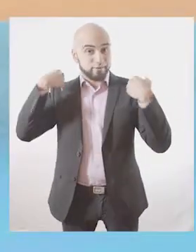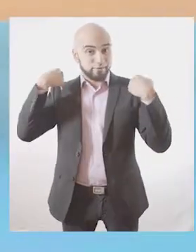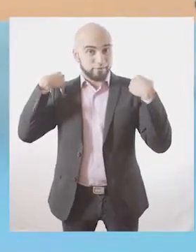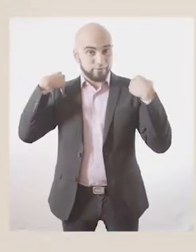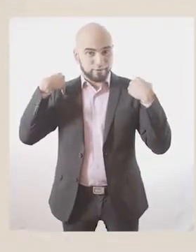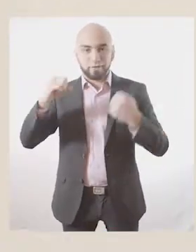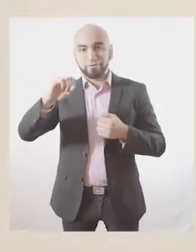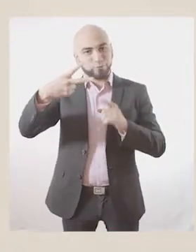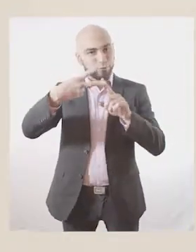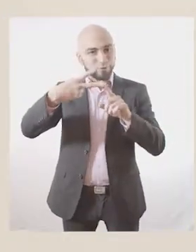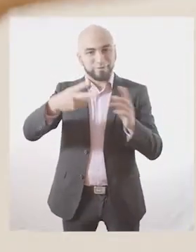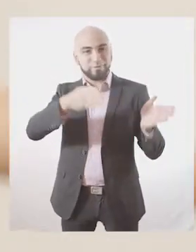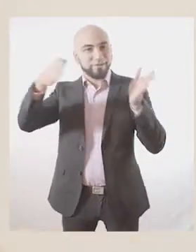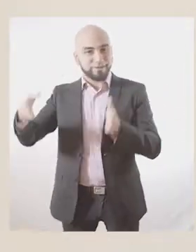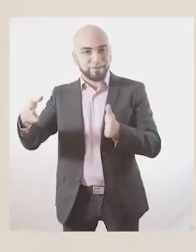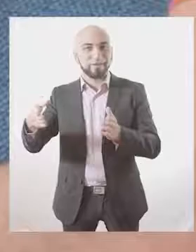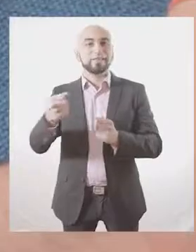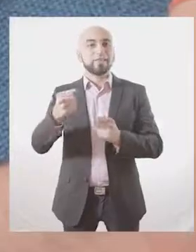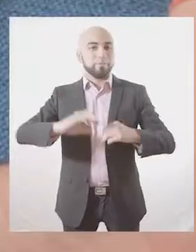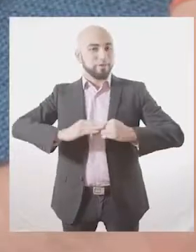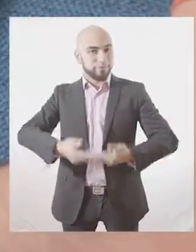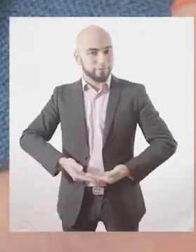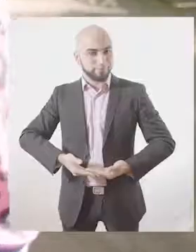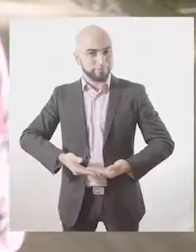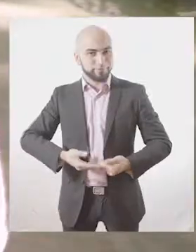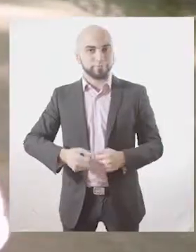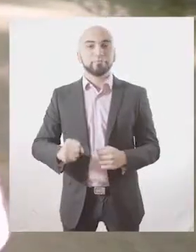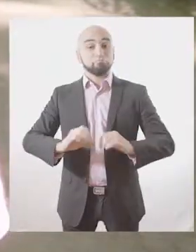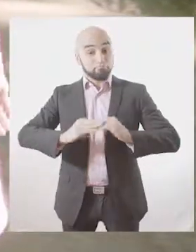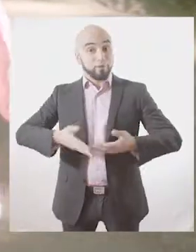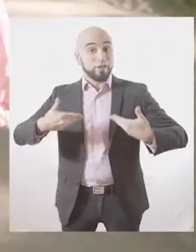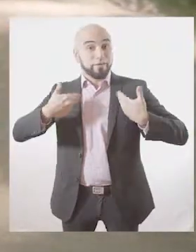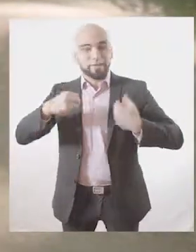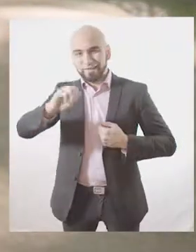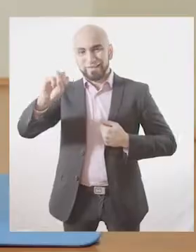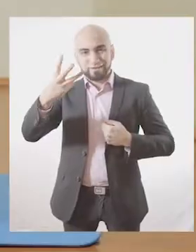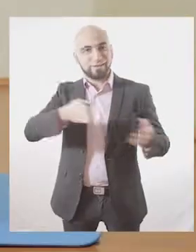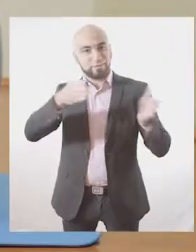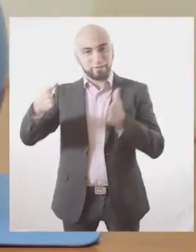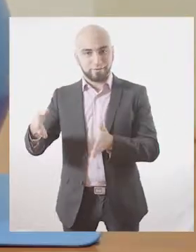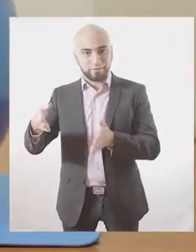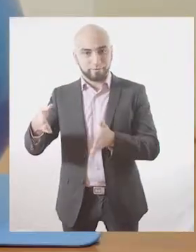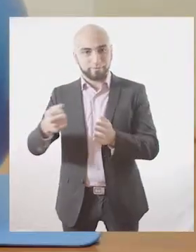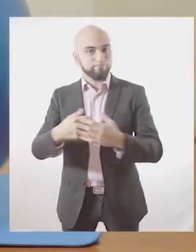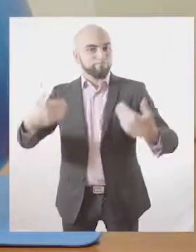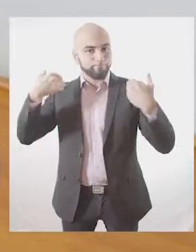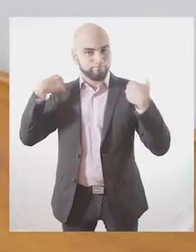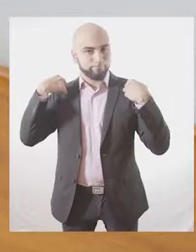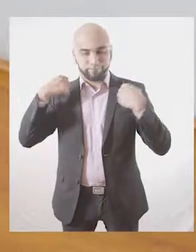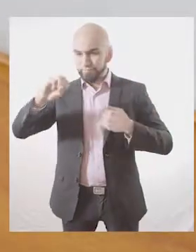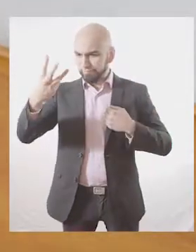segundo trimestre del embarazo. Embarazo activo en el tercer trimestre. Ejercicios físicos del